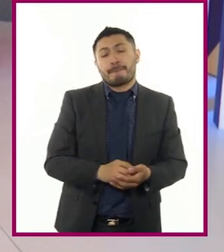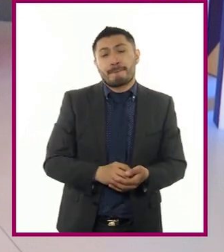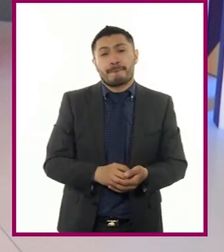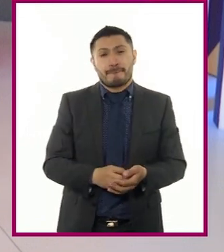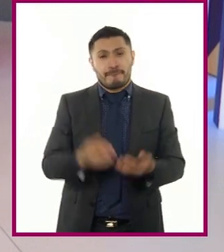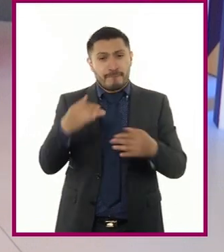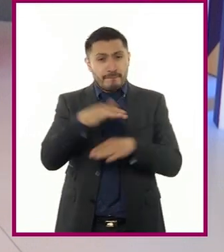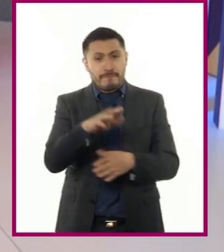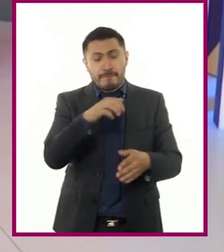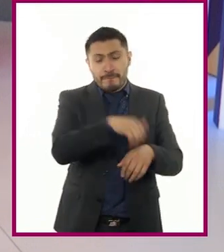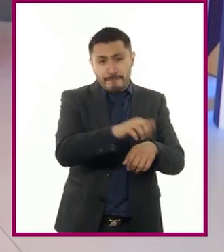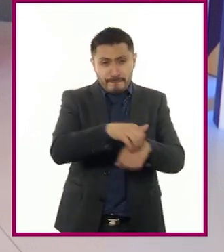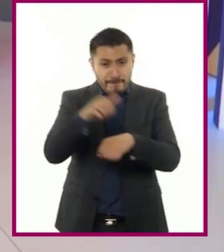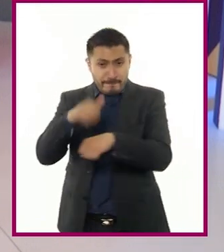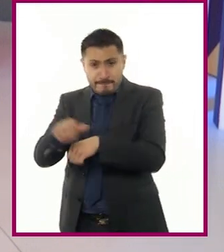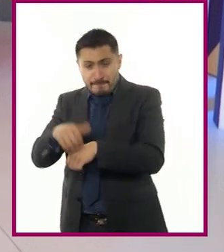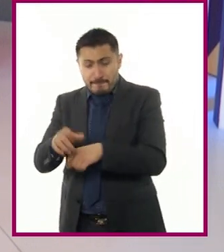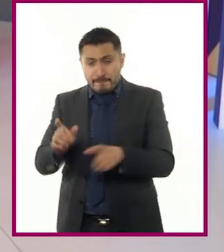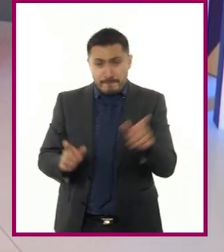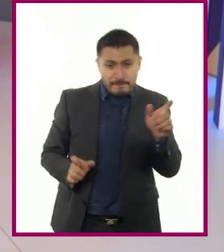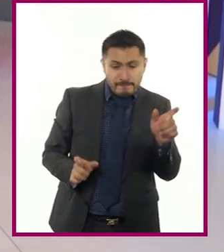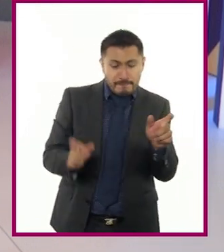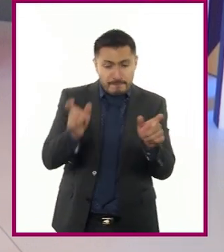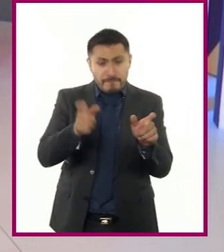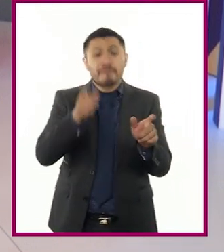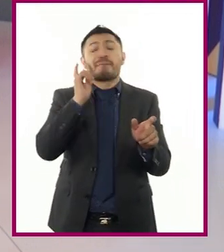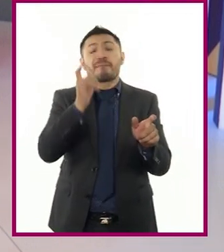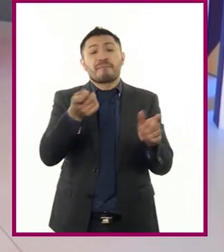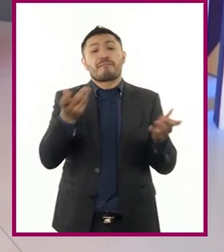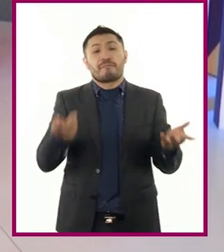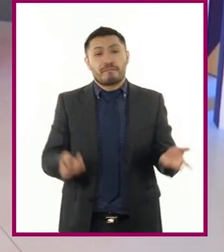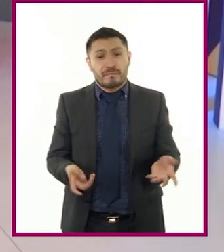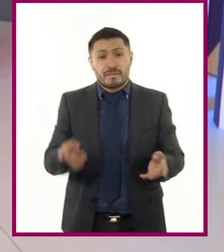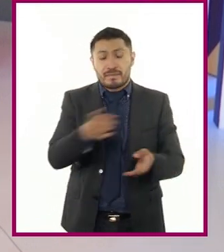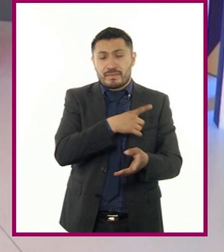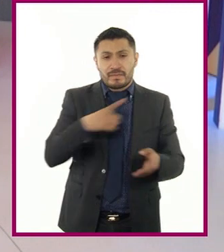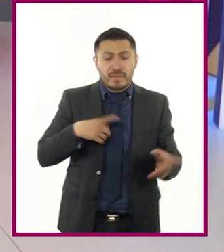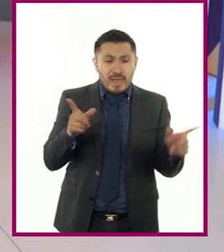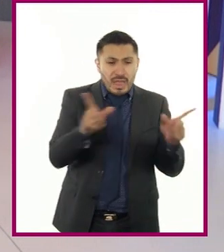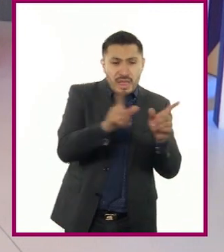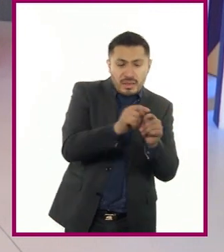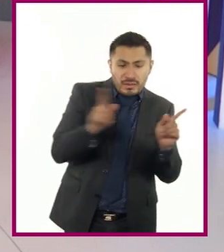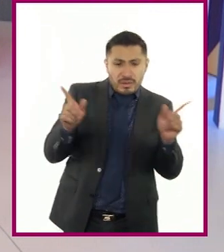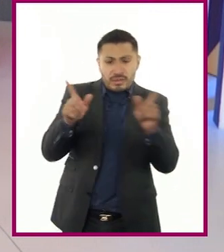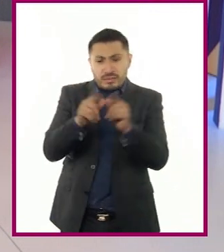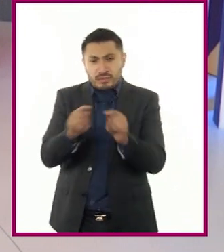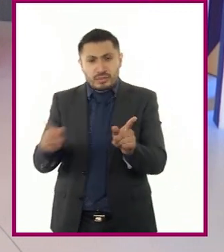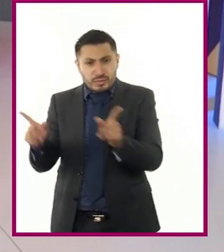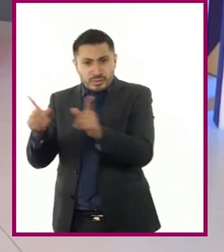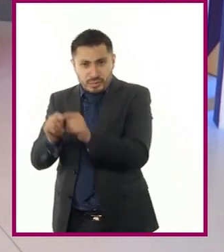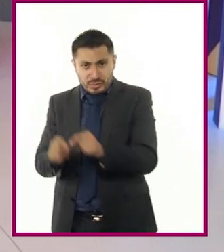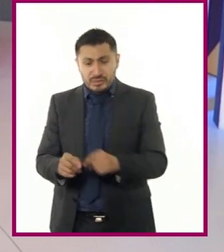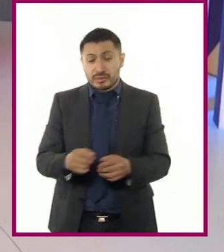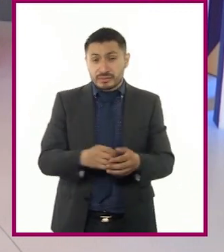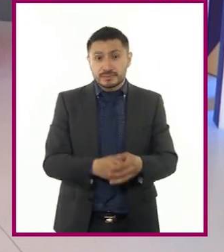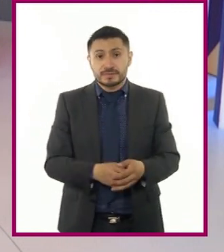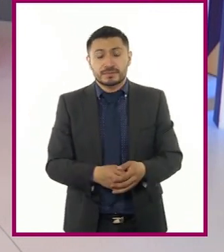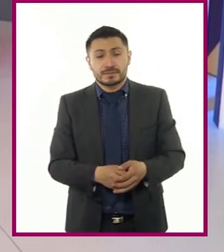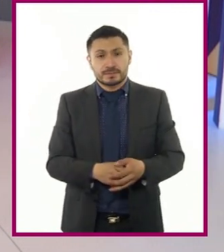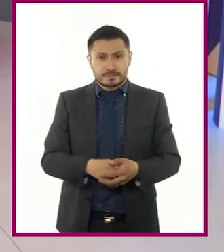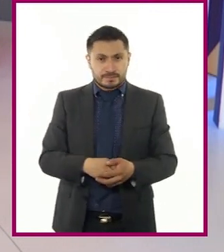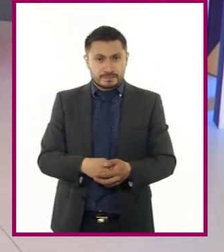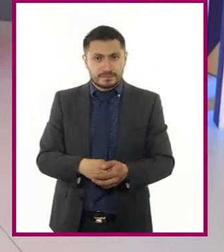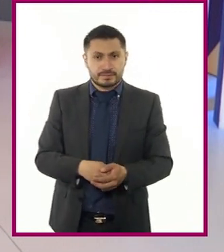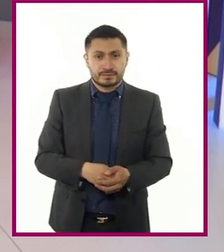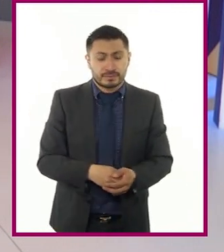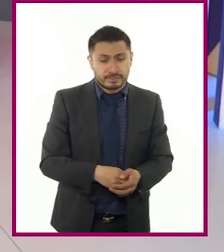medida entre las variables que se operan, es decir, deben simplificarse las unidades de medida. En este caso,